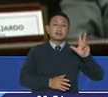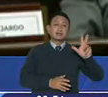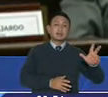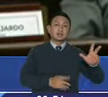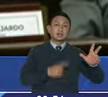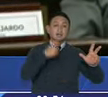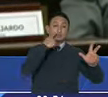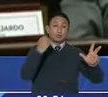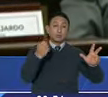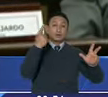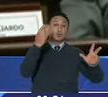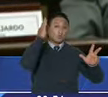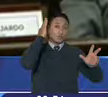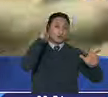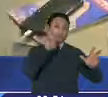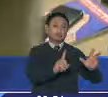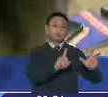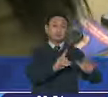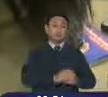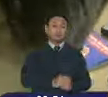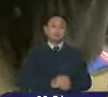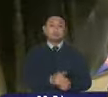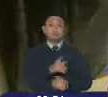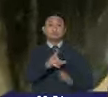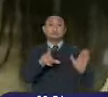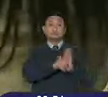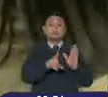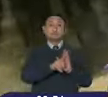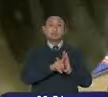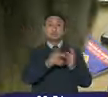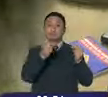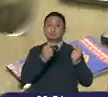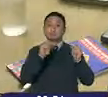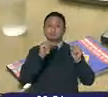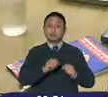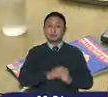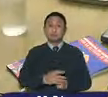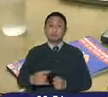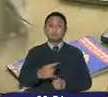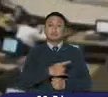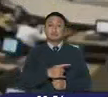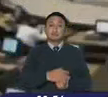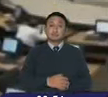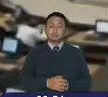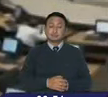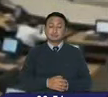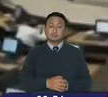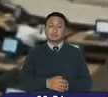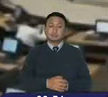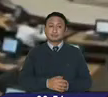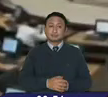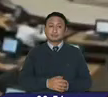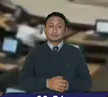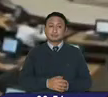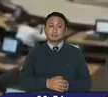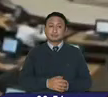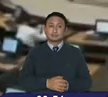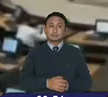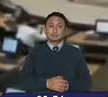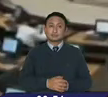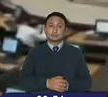uno de ellos sea mujer. La ley entrará de manera inmediata en el registro oficial, informó Valeria